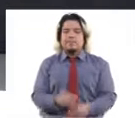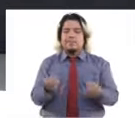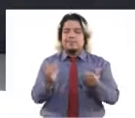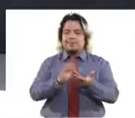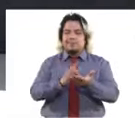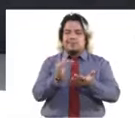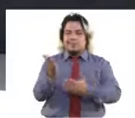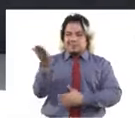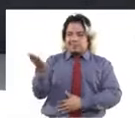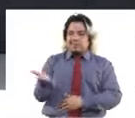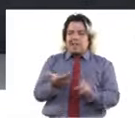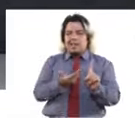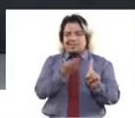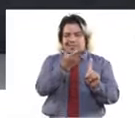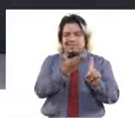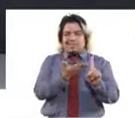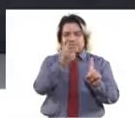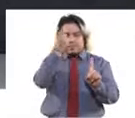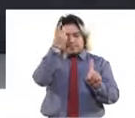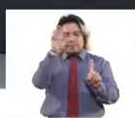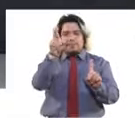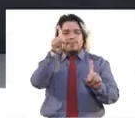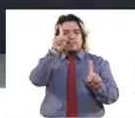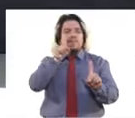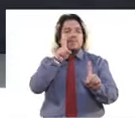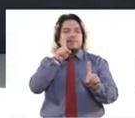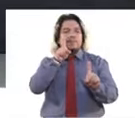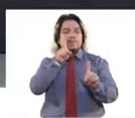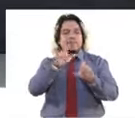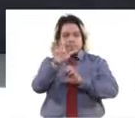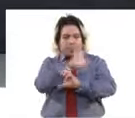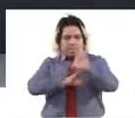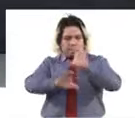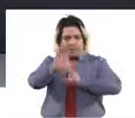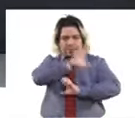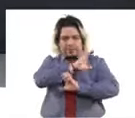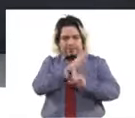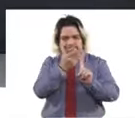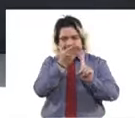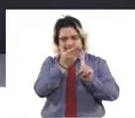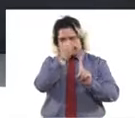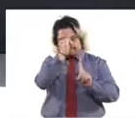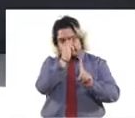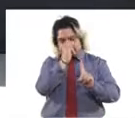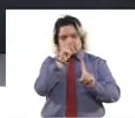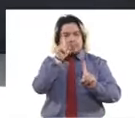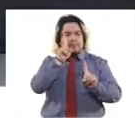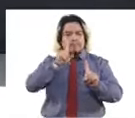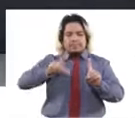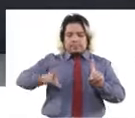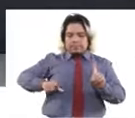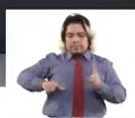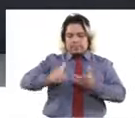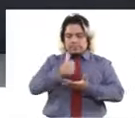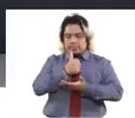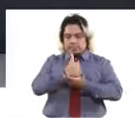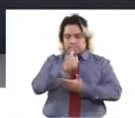Agradecemos el mensaje que nos ha dirigido la doctora Claudia Sheinbaum Pardo, jefa de gobierno de la Ciudad de